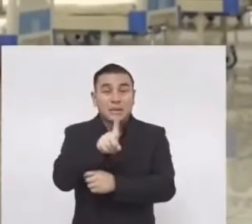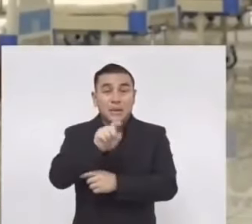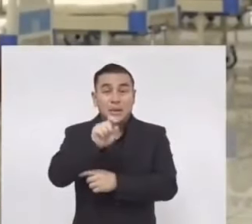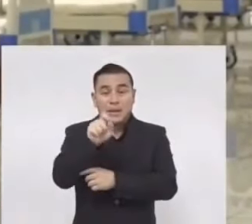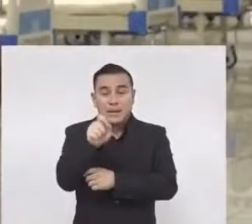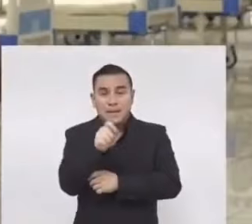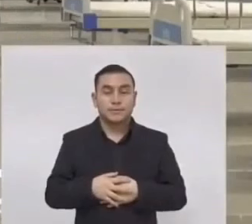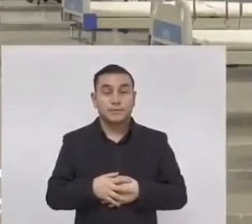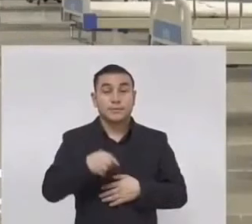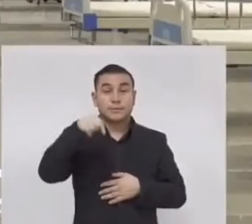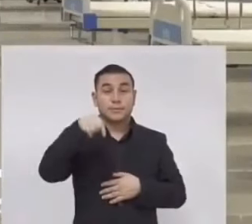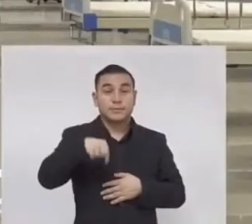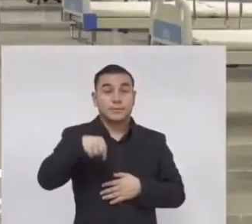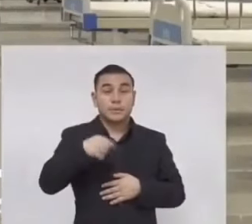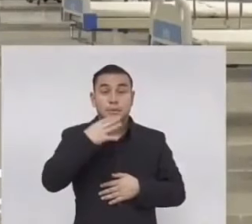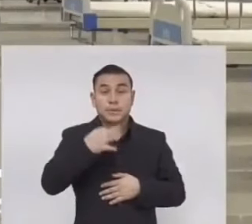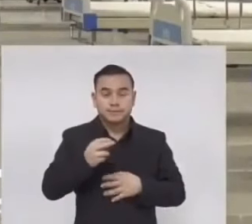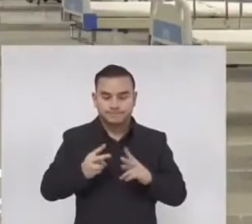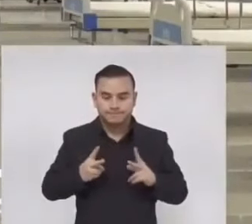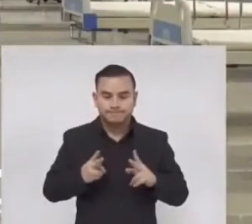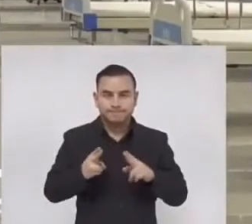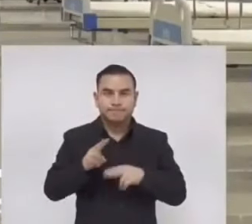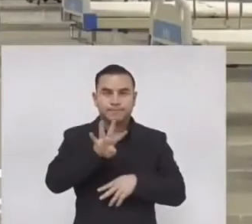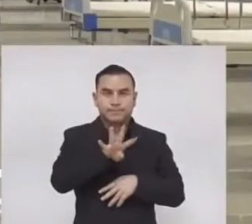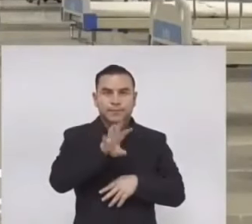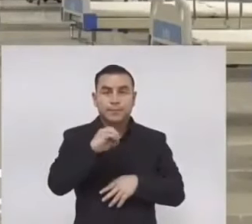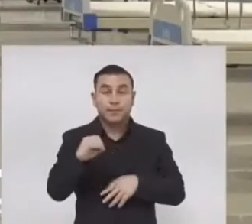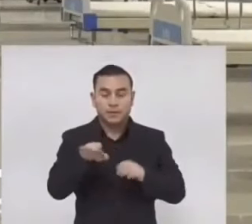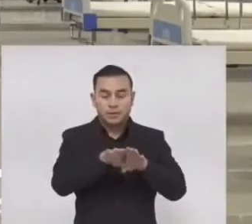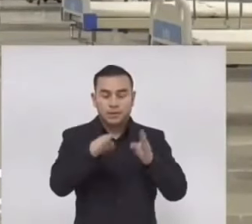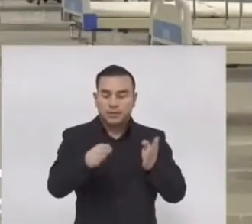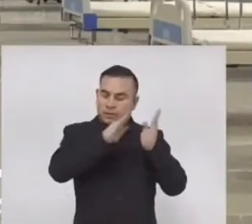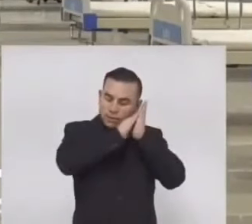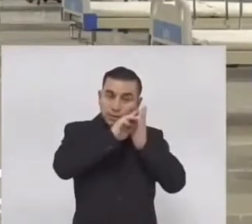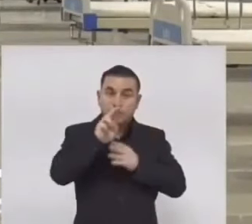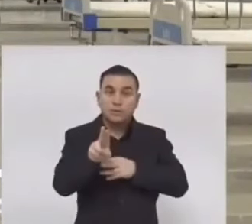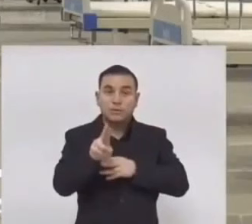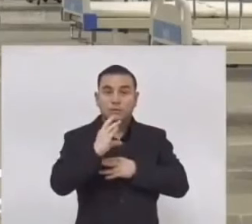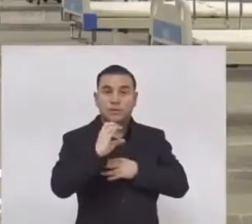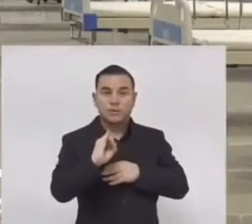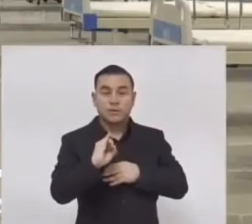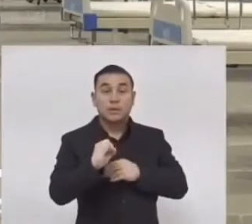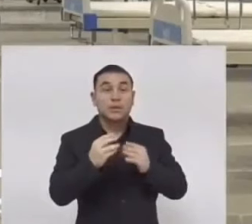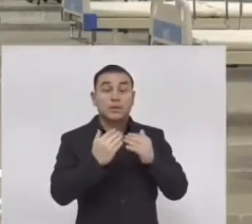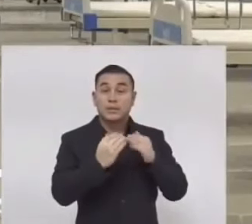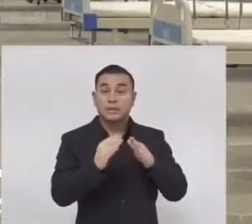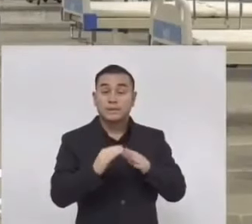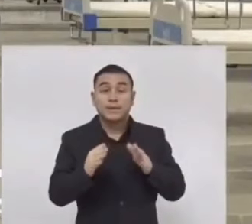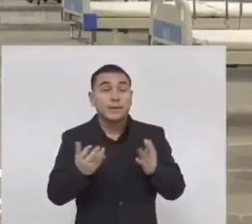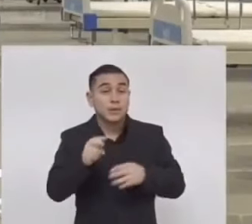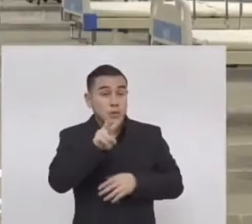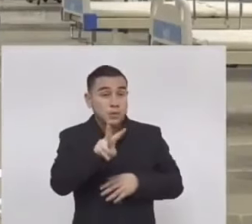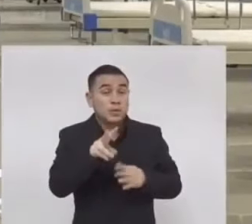corriendo lo hay y estamos inaugurando 400 unidades de cosas intensivos de dos tipos pero 400 unidades